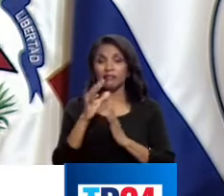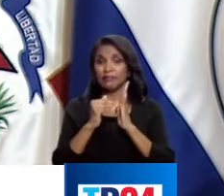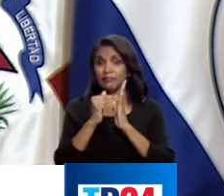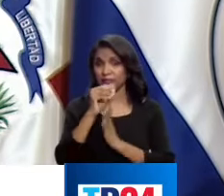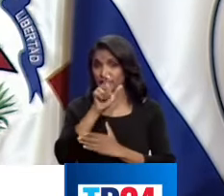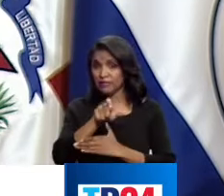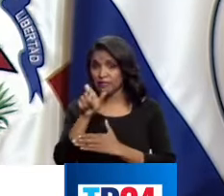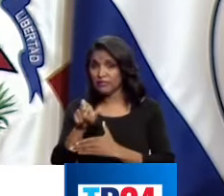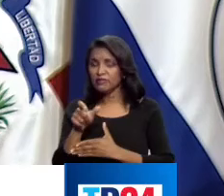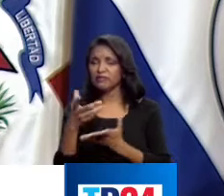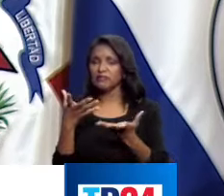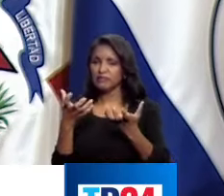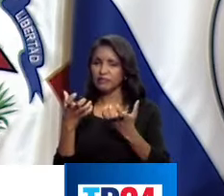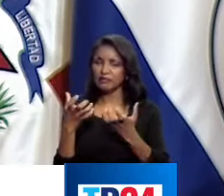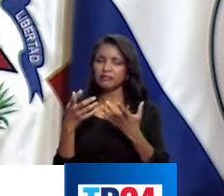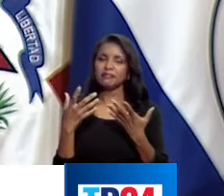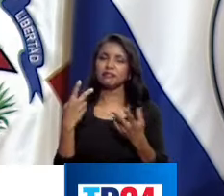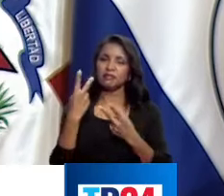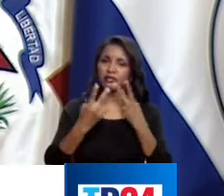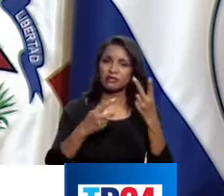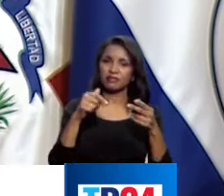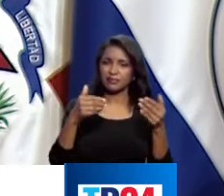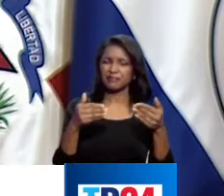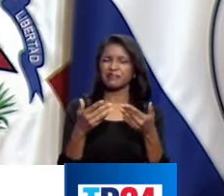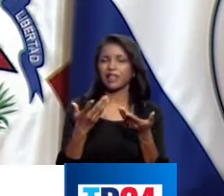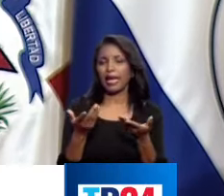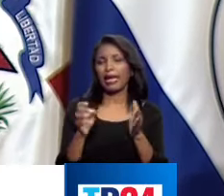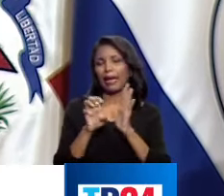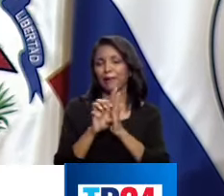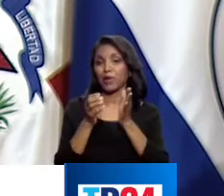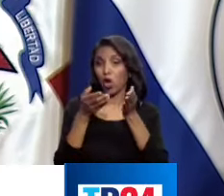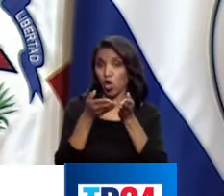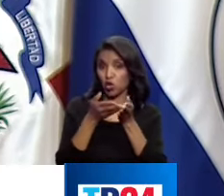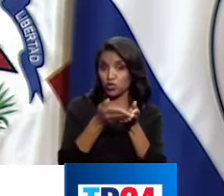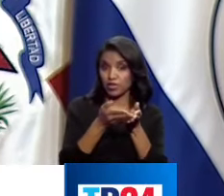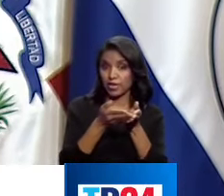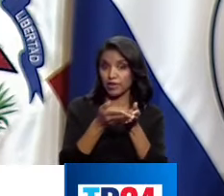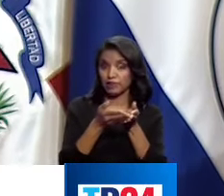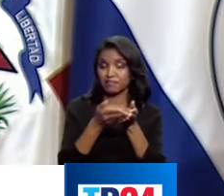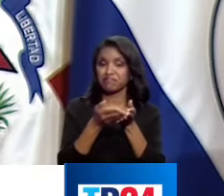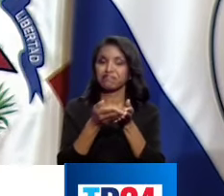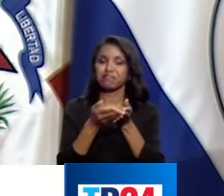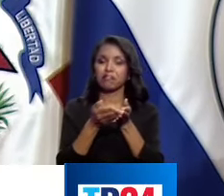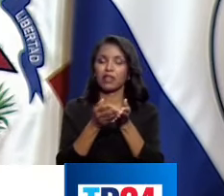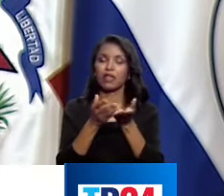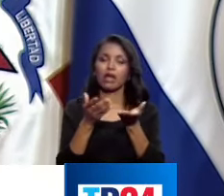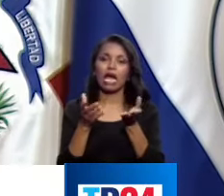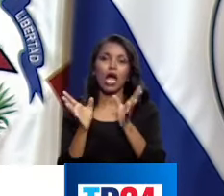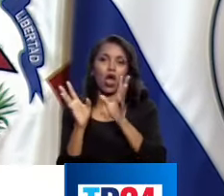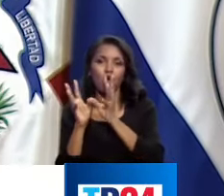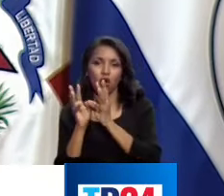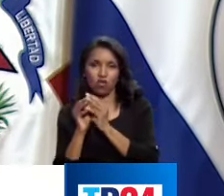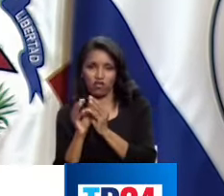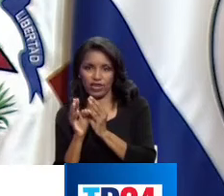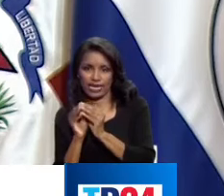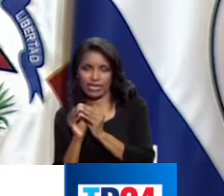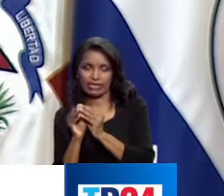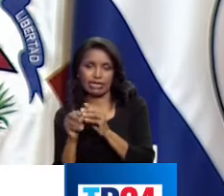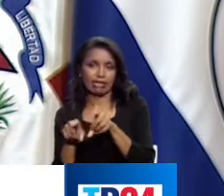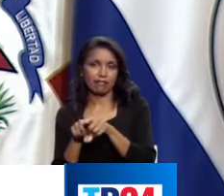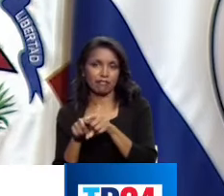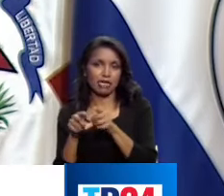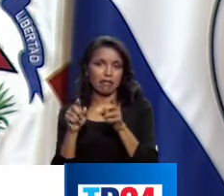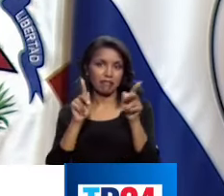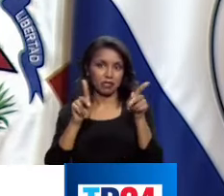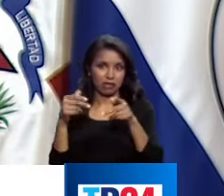millones. Vamos a apostar, como he dicho, a los cruceros, vamos a apostar a centros de convenciones y turistas de